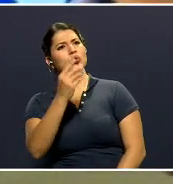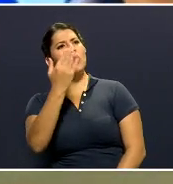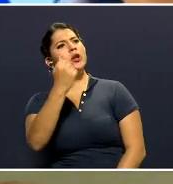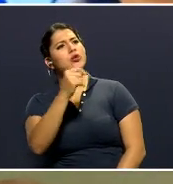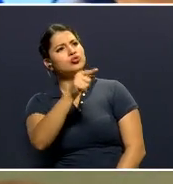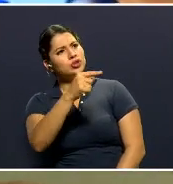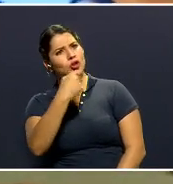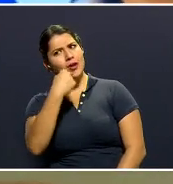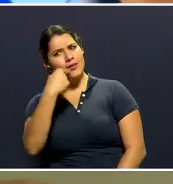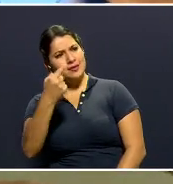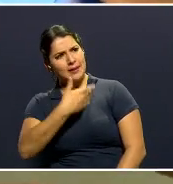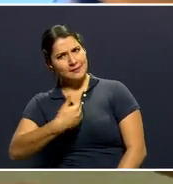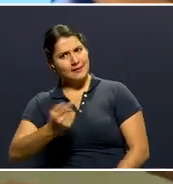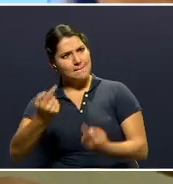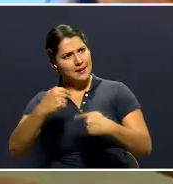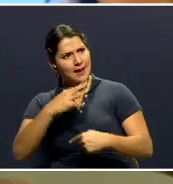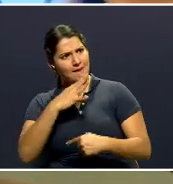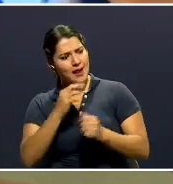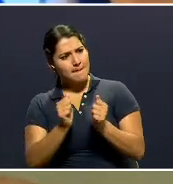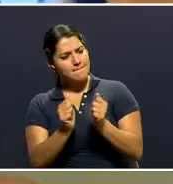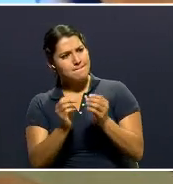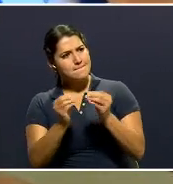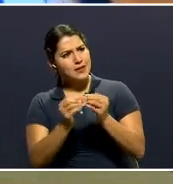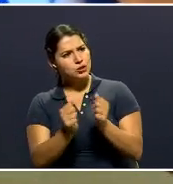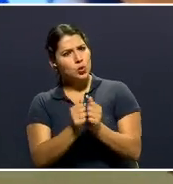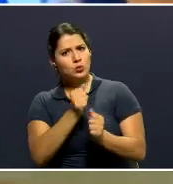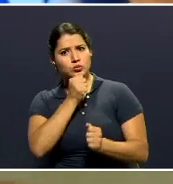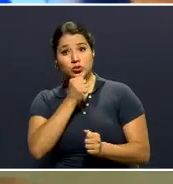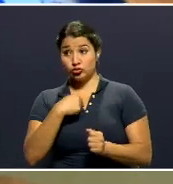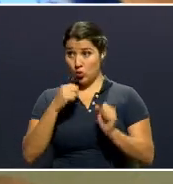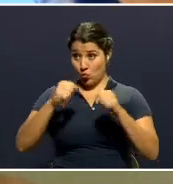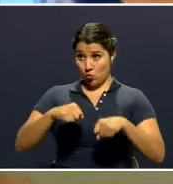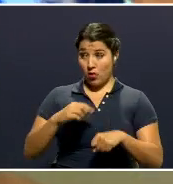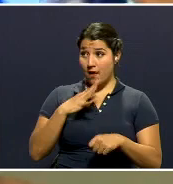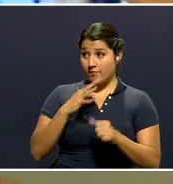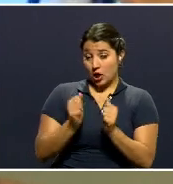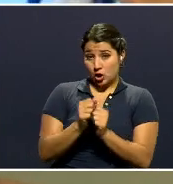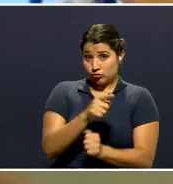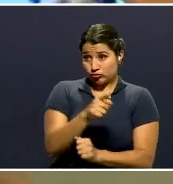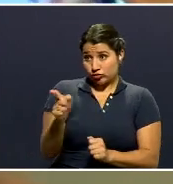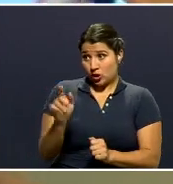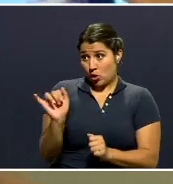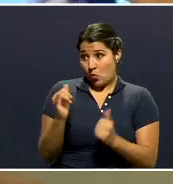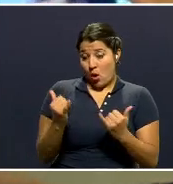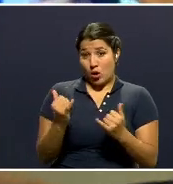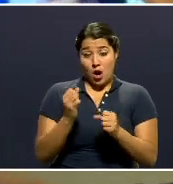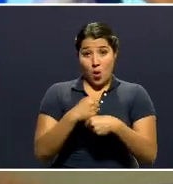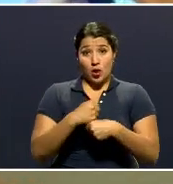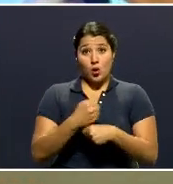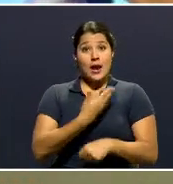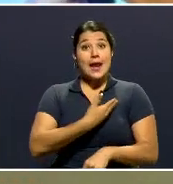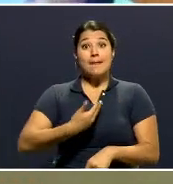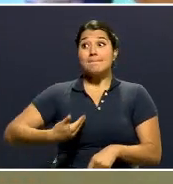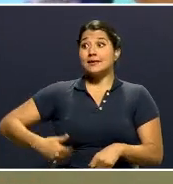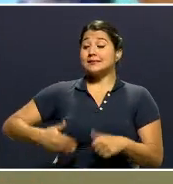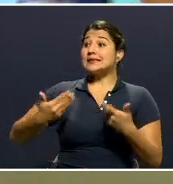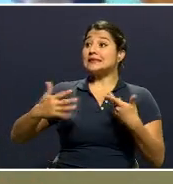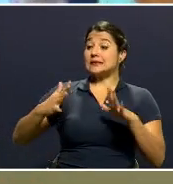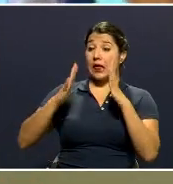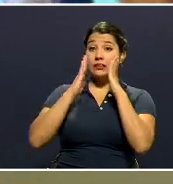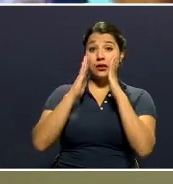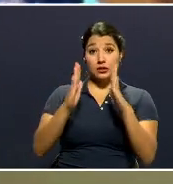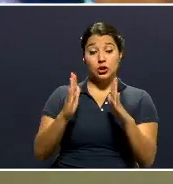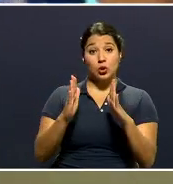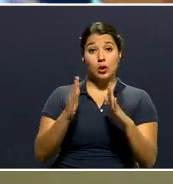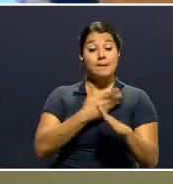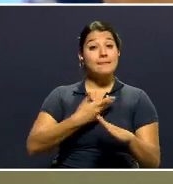la cara? A hablar más con la prensa. Yo puedo estar aquí hablando con ustedes, como lo estoy haciendo. El presidente lo atendió. El